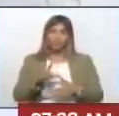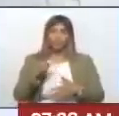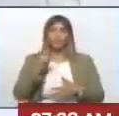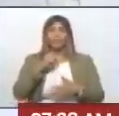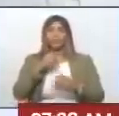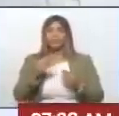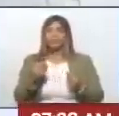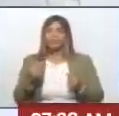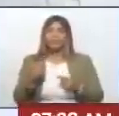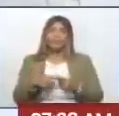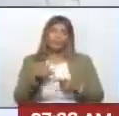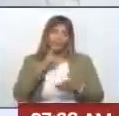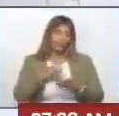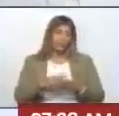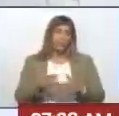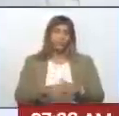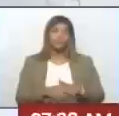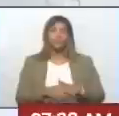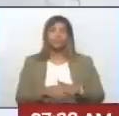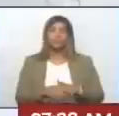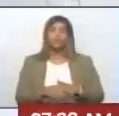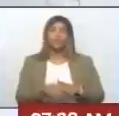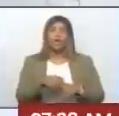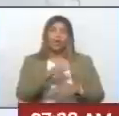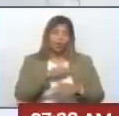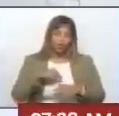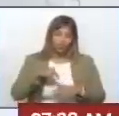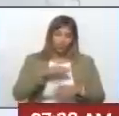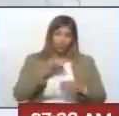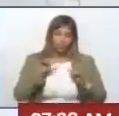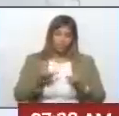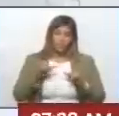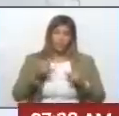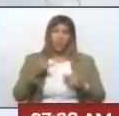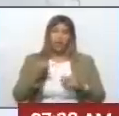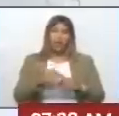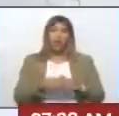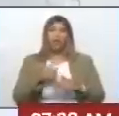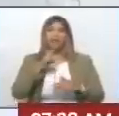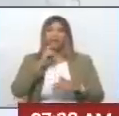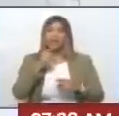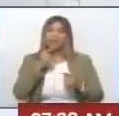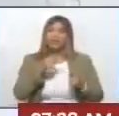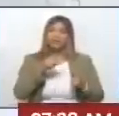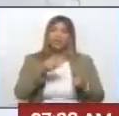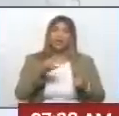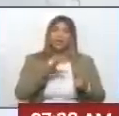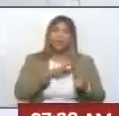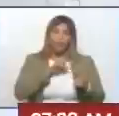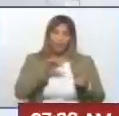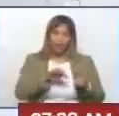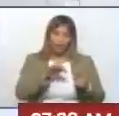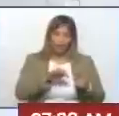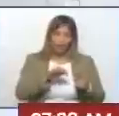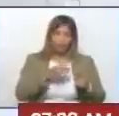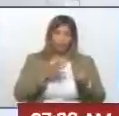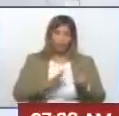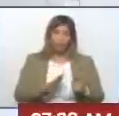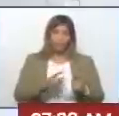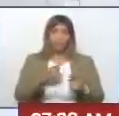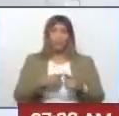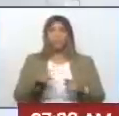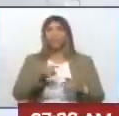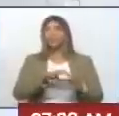pero verdadera. Dice, es que entre nosotros hay quienes dicen que son de aquí, pero en realidad son de